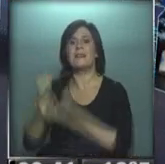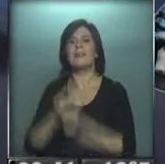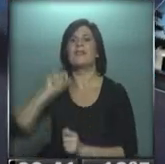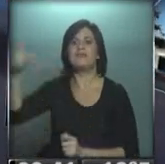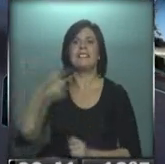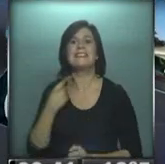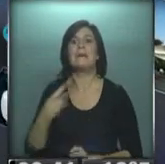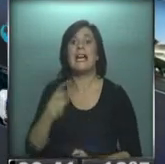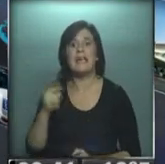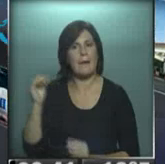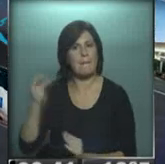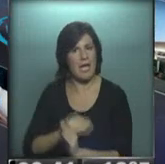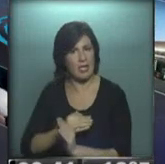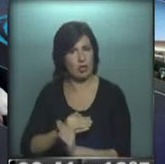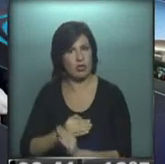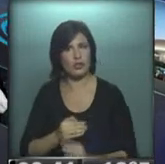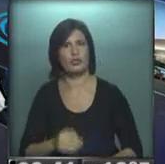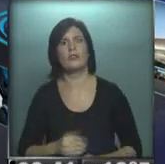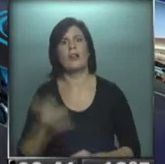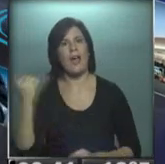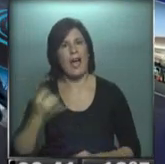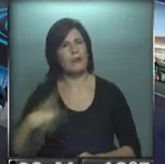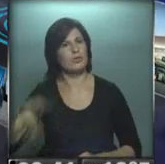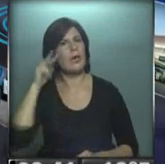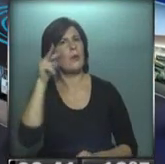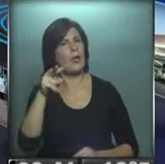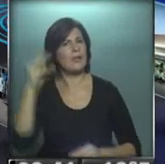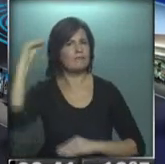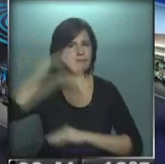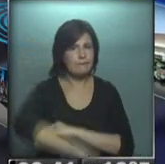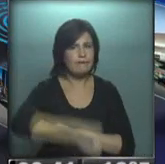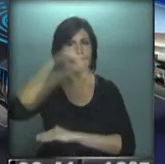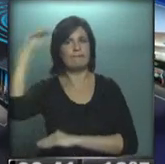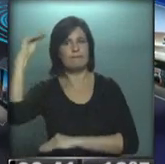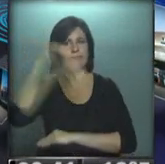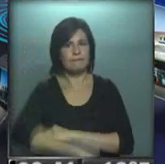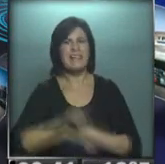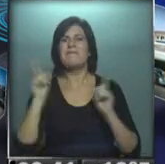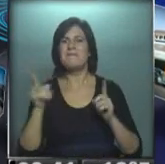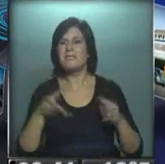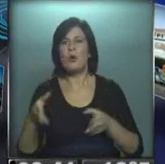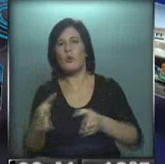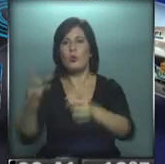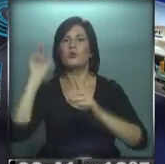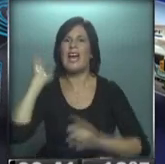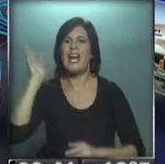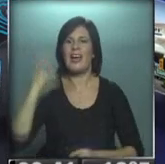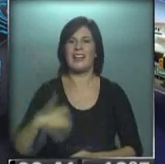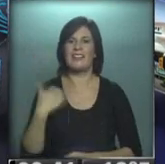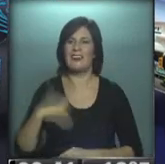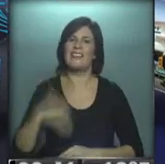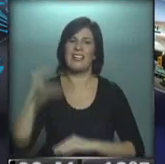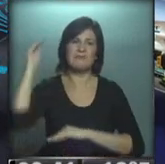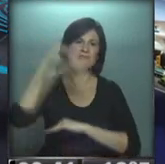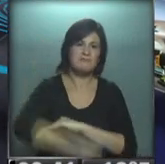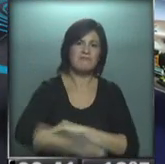en manos de Repsol. Y hasta trajimos una cigüeña, ustedes la pueden ver aquí, de esas que habitualmente se notan en las rutas de Argentina y que tienen que ver con la